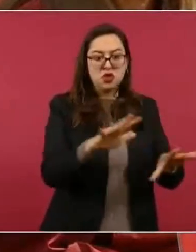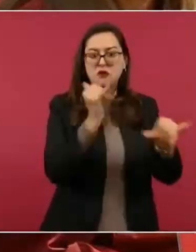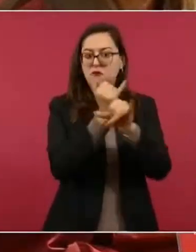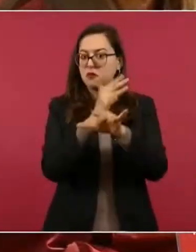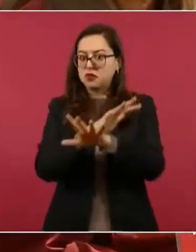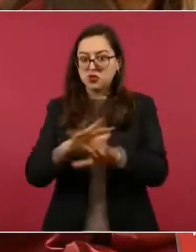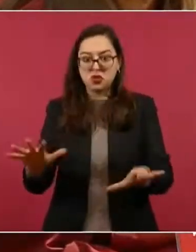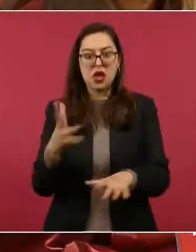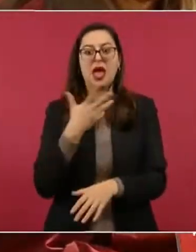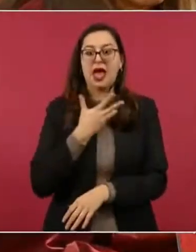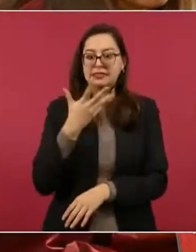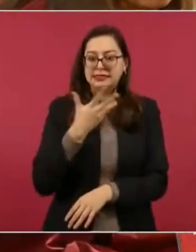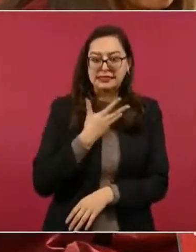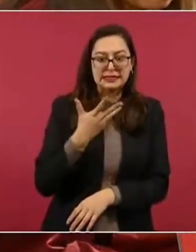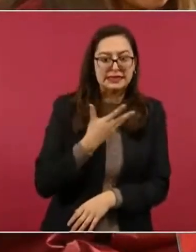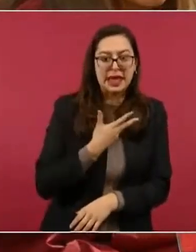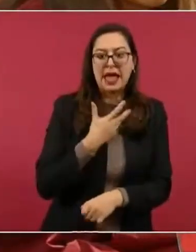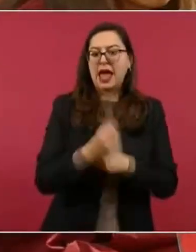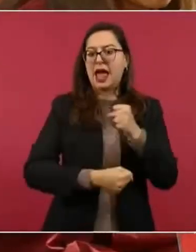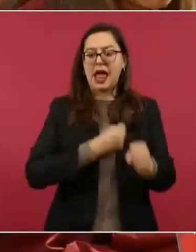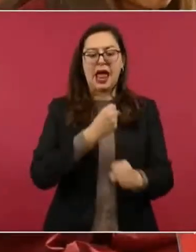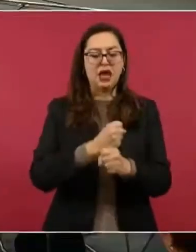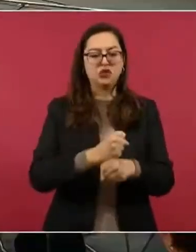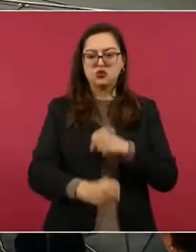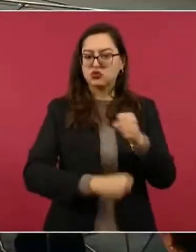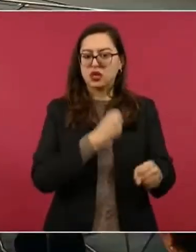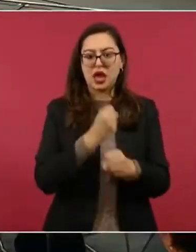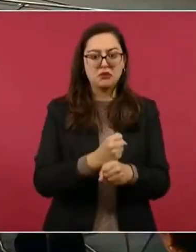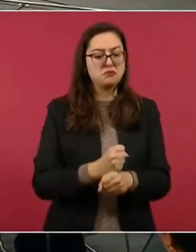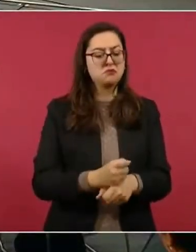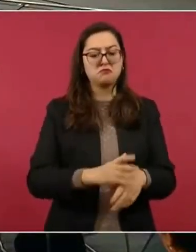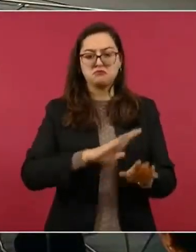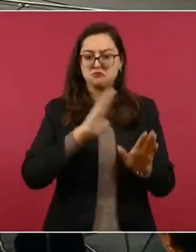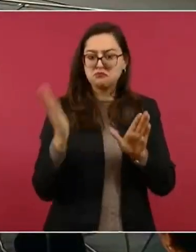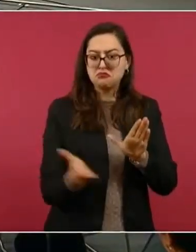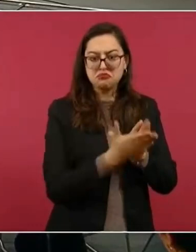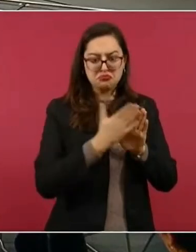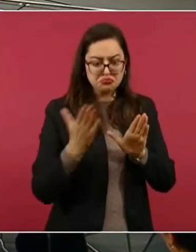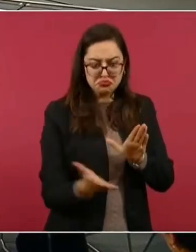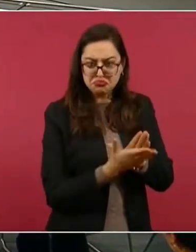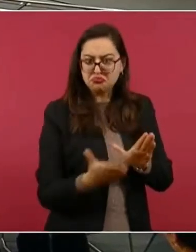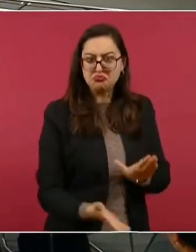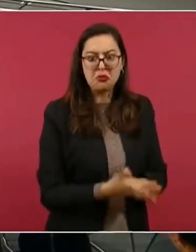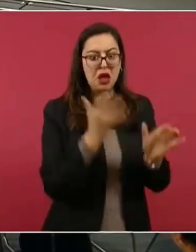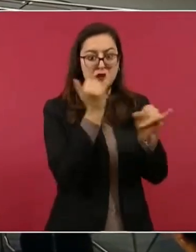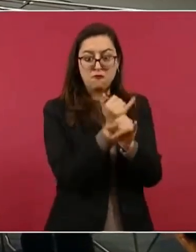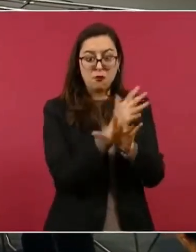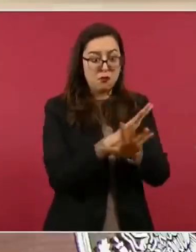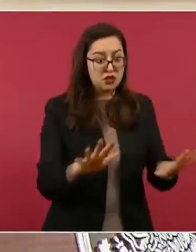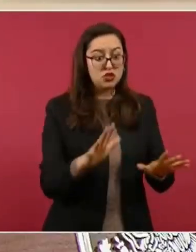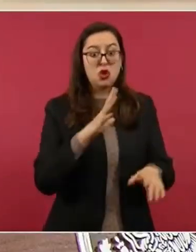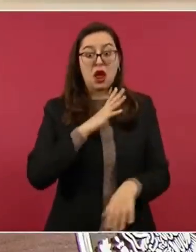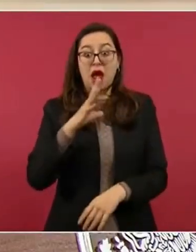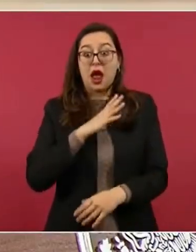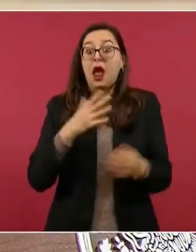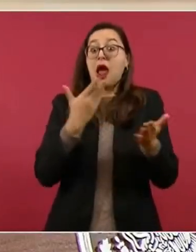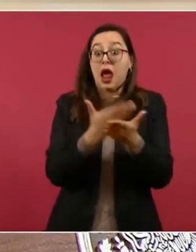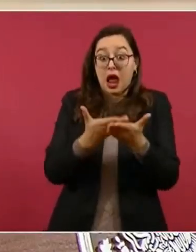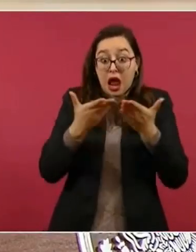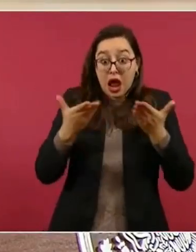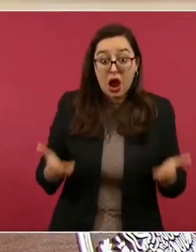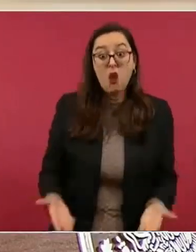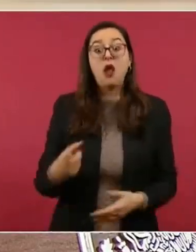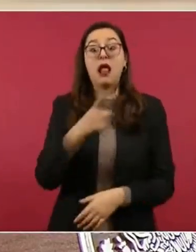años haciendo la auditoría al gobierno federal, Sí. tiene exigiendo reglas Sí. de operación. Entonces, Sí. tiene que haber buenas reglas, tiene que haber